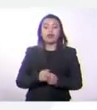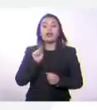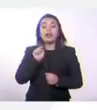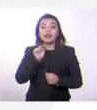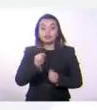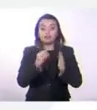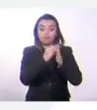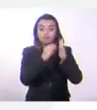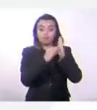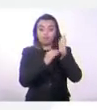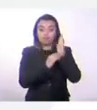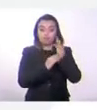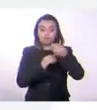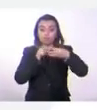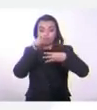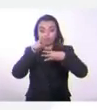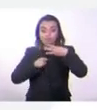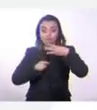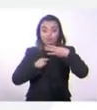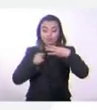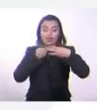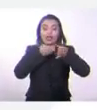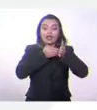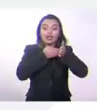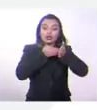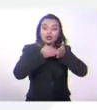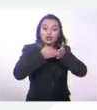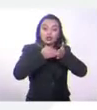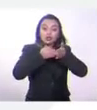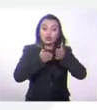presentará la tesis. Además, se buscará a través de la